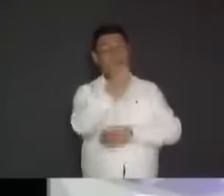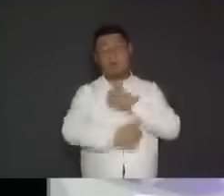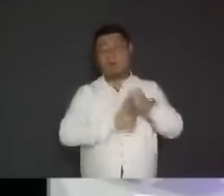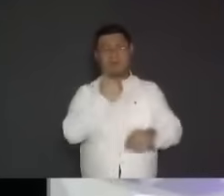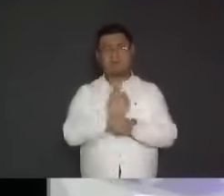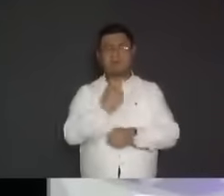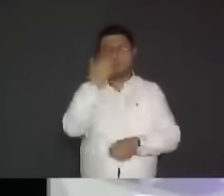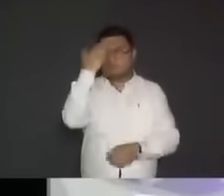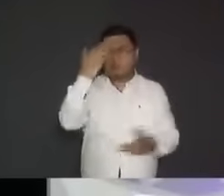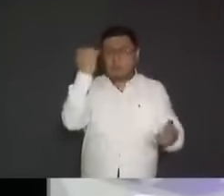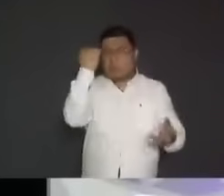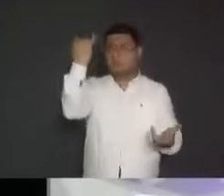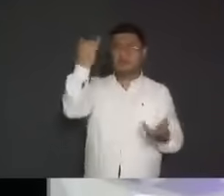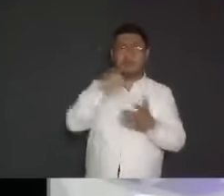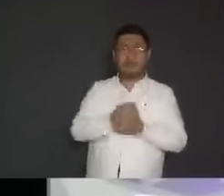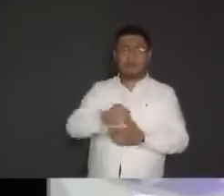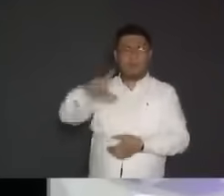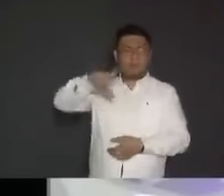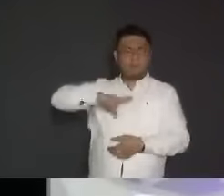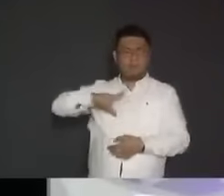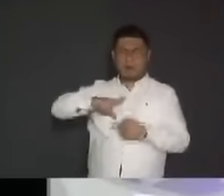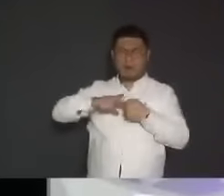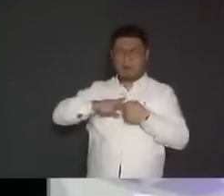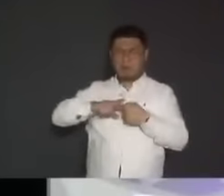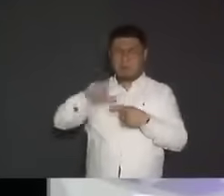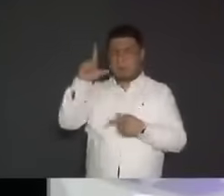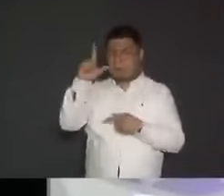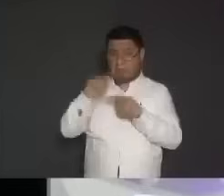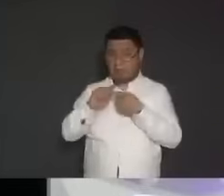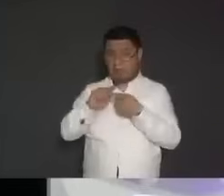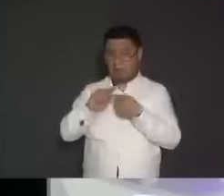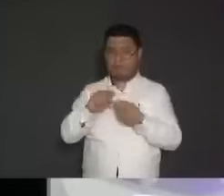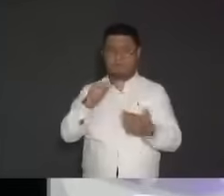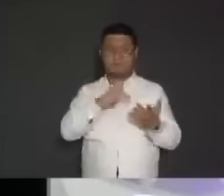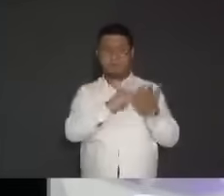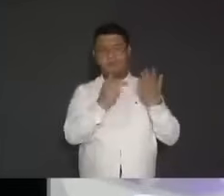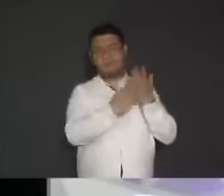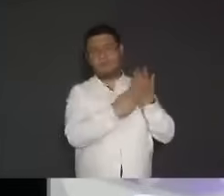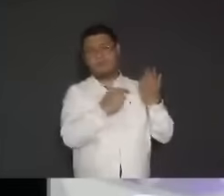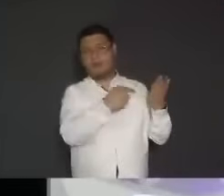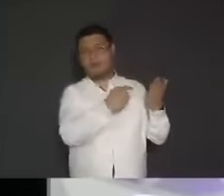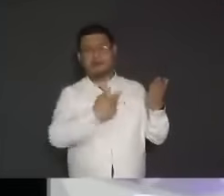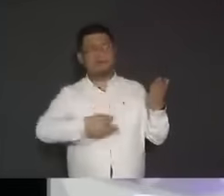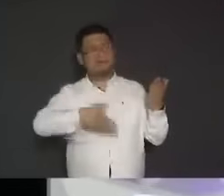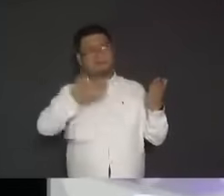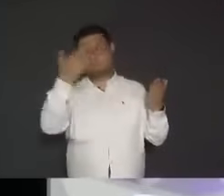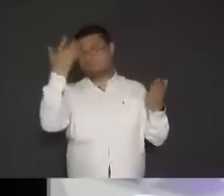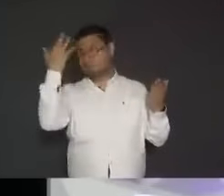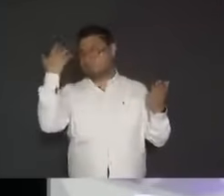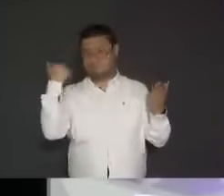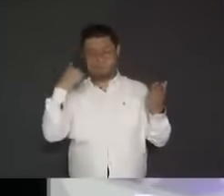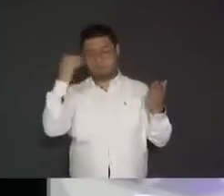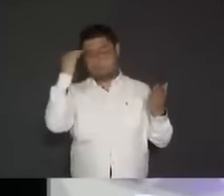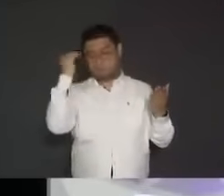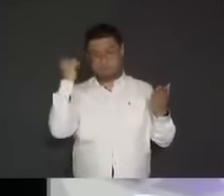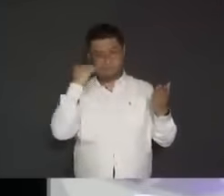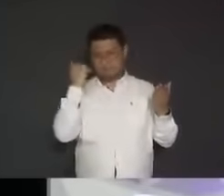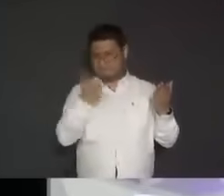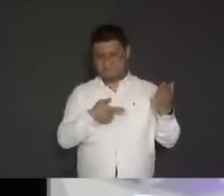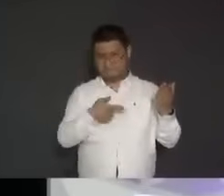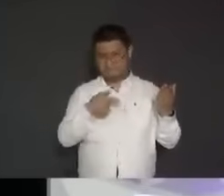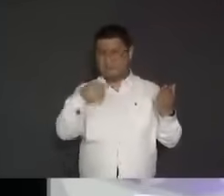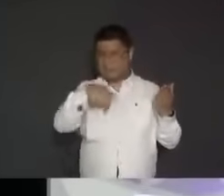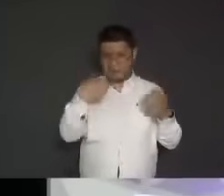más que un gobernador, así que todo lo que propone pierde sentido en la cantidad de años que ya tuvo para hacerlo en Mérida, y en Mérida no